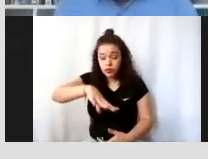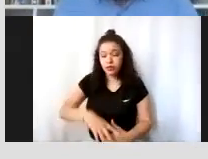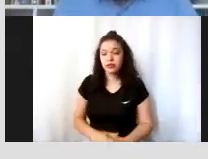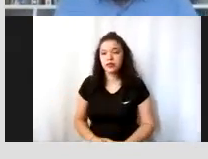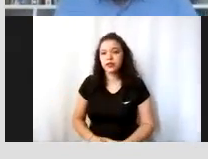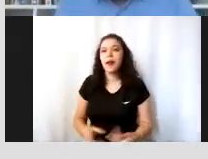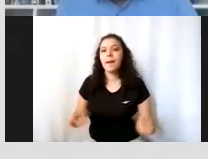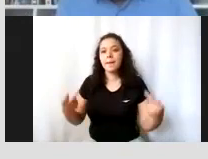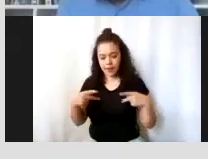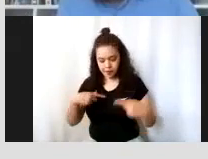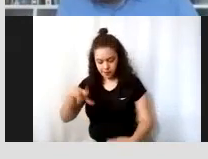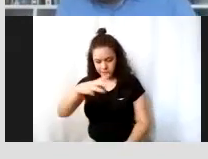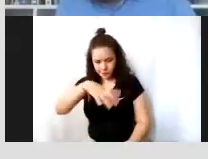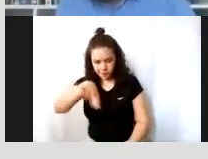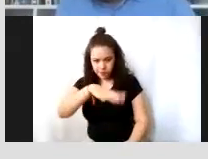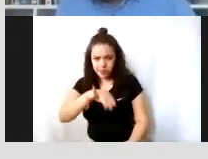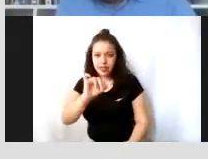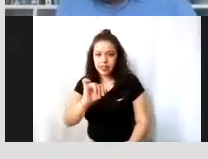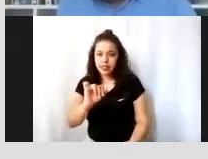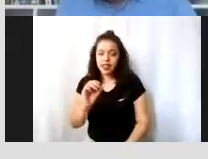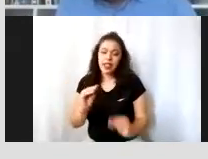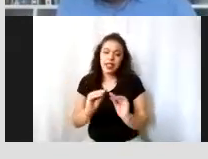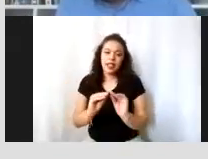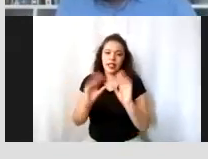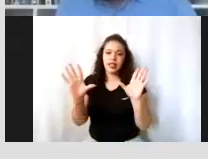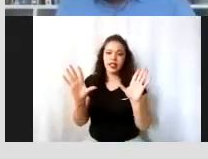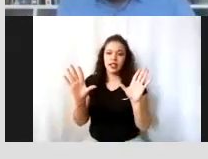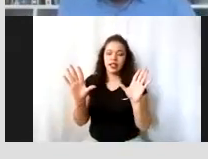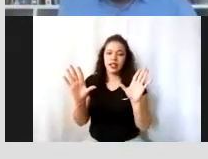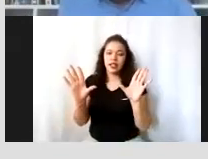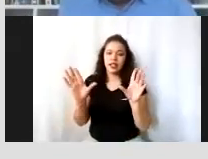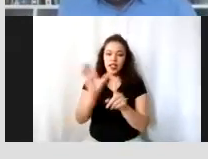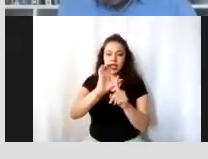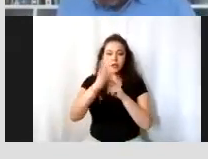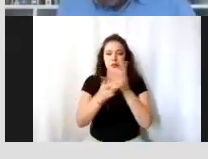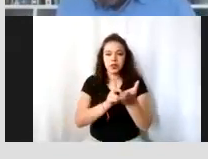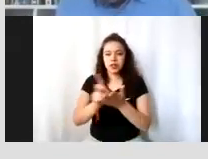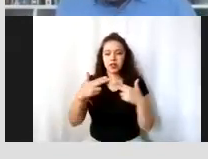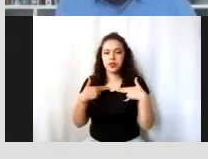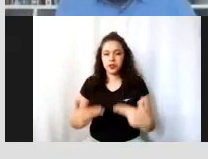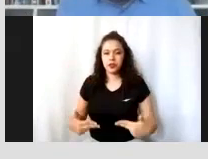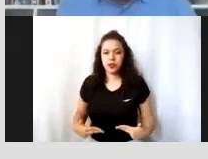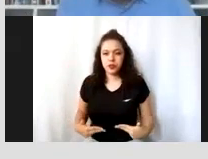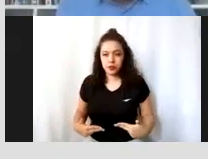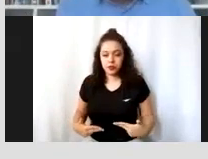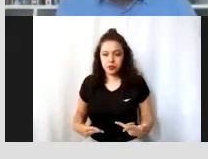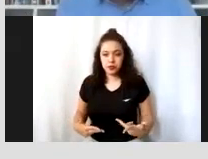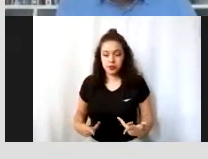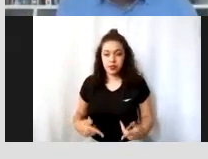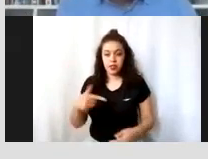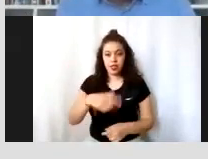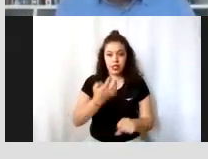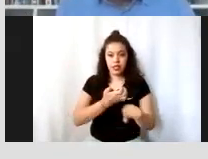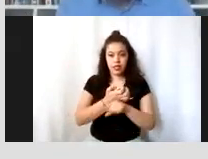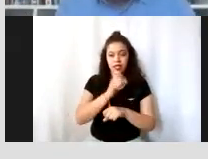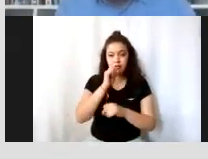Búsqueda de personas y claro, la Comisión de Derechos Humanos, la Nacional, y la Comisión de Derechos Humanos